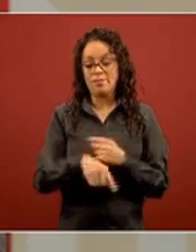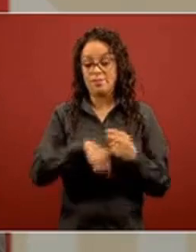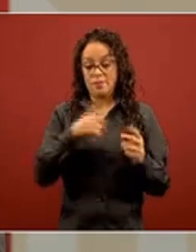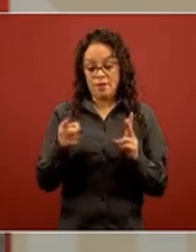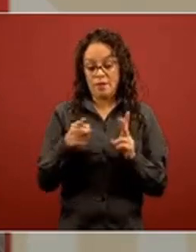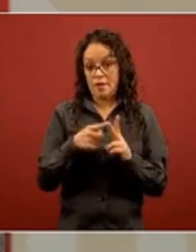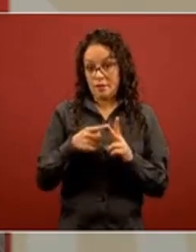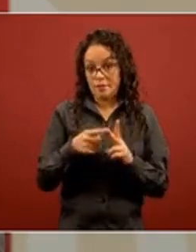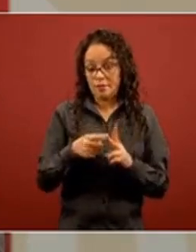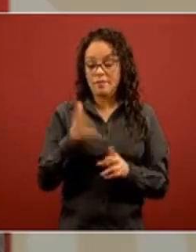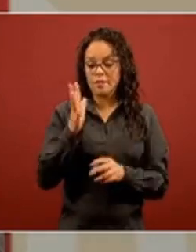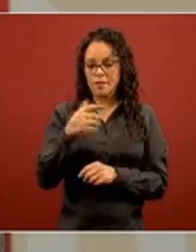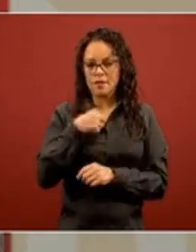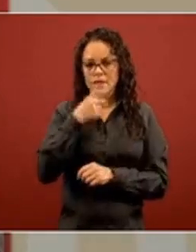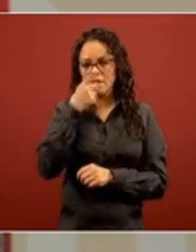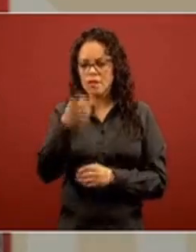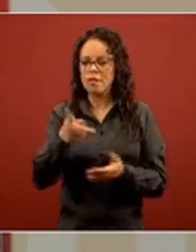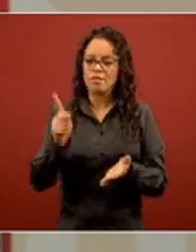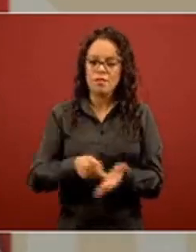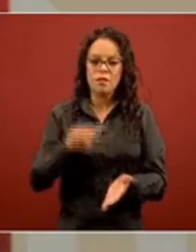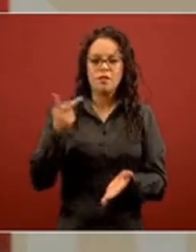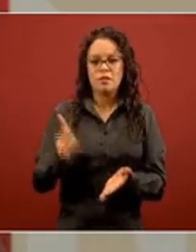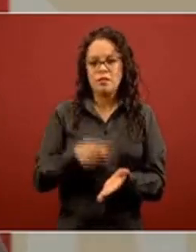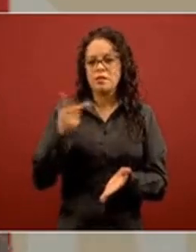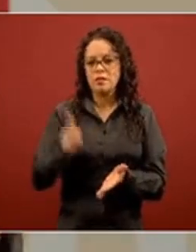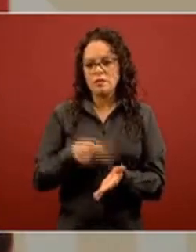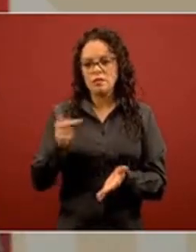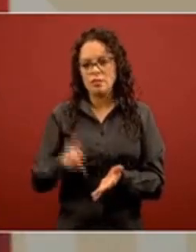en un momento dado, cada vez menos,